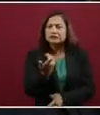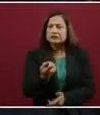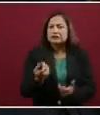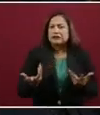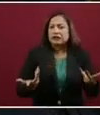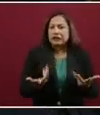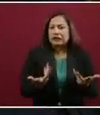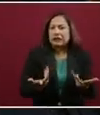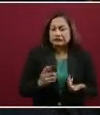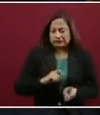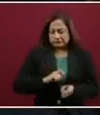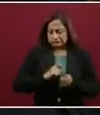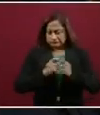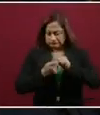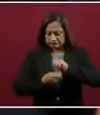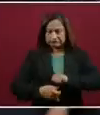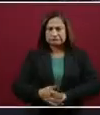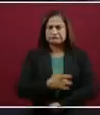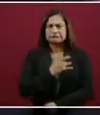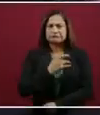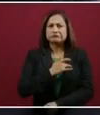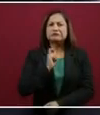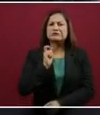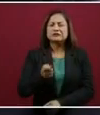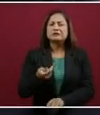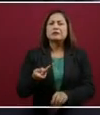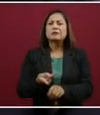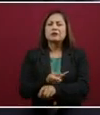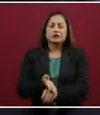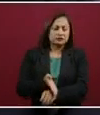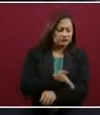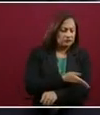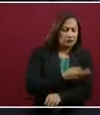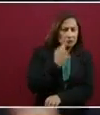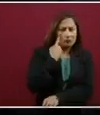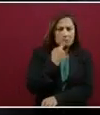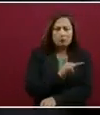No hay buenos resultados.